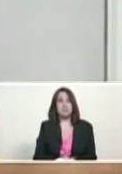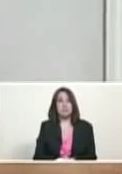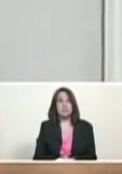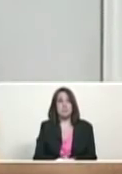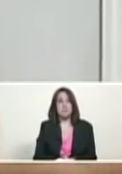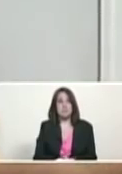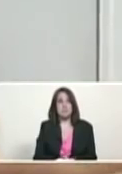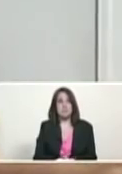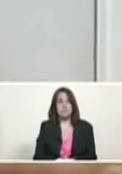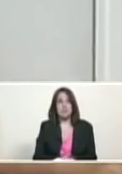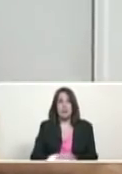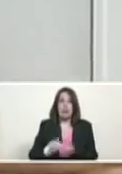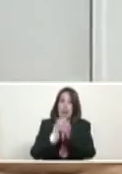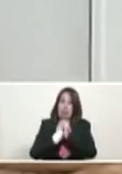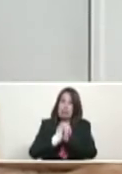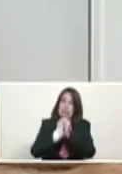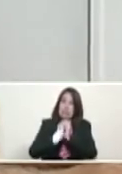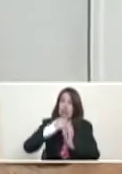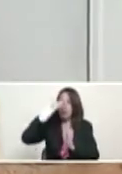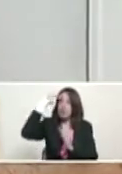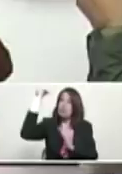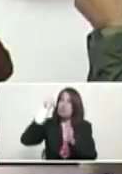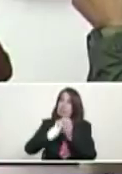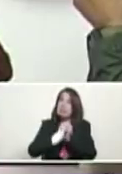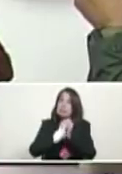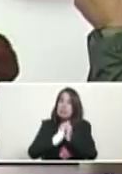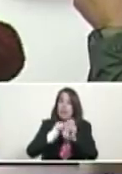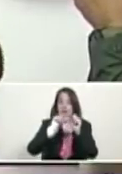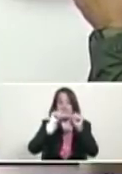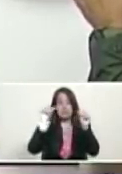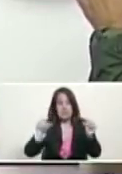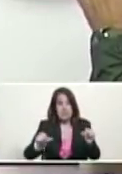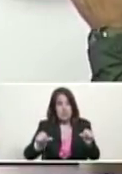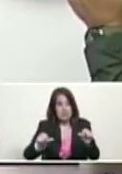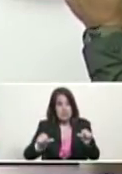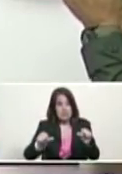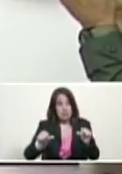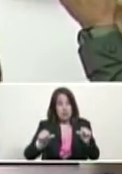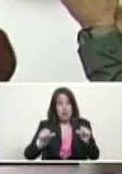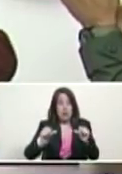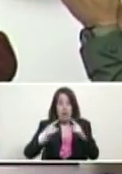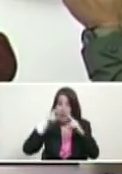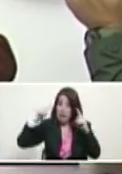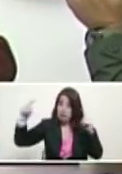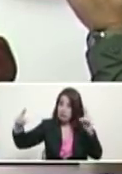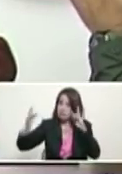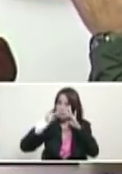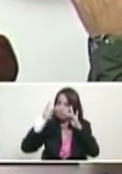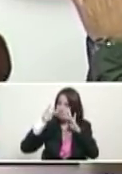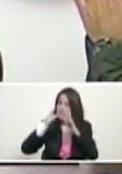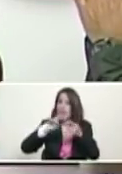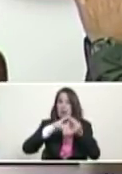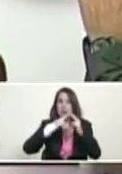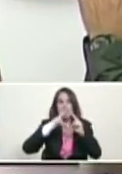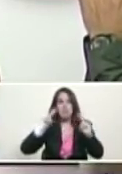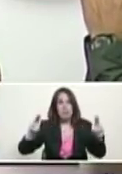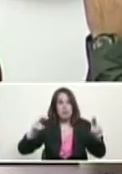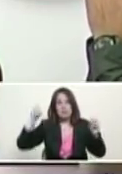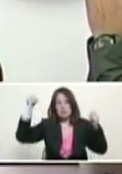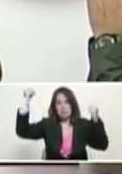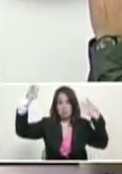A Dios rogando. Y el sistema eléctrico reconectando. Y la paz